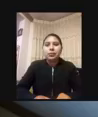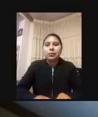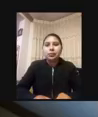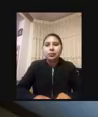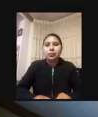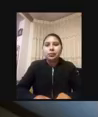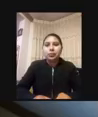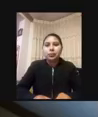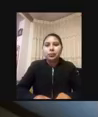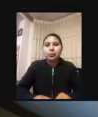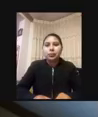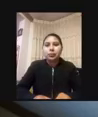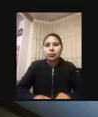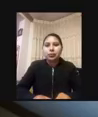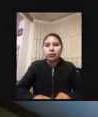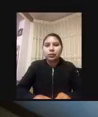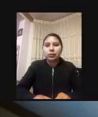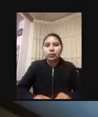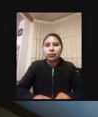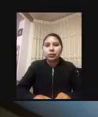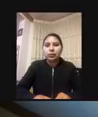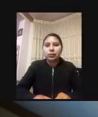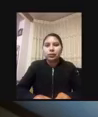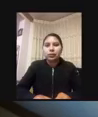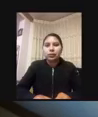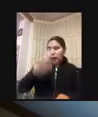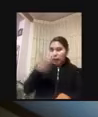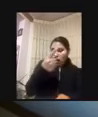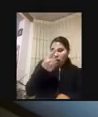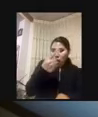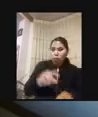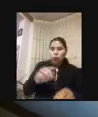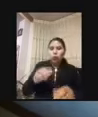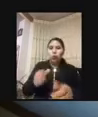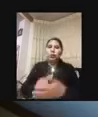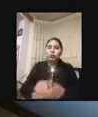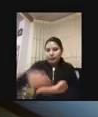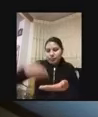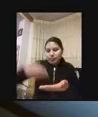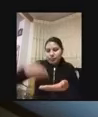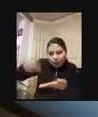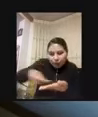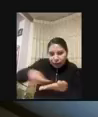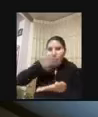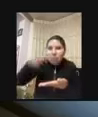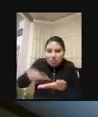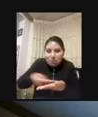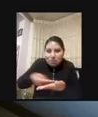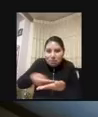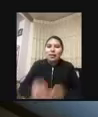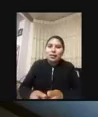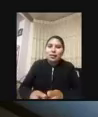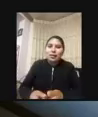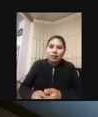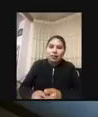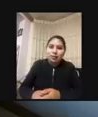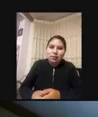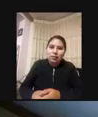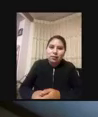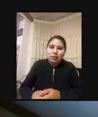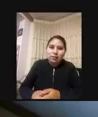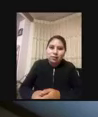uno también sirve, ¿no? Como podrán observar acá, aquí están todos los ingredientes, ¿no? Está es un plato de papas